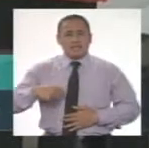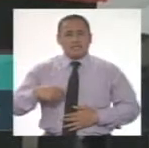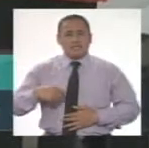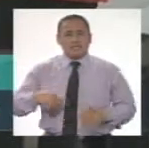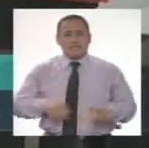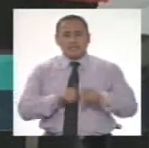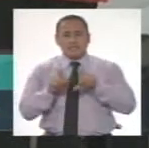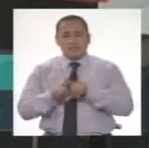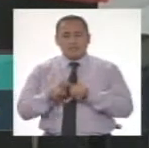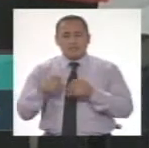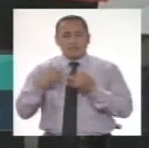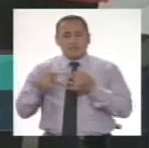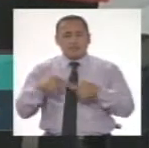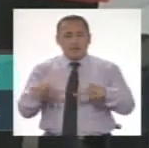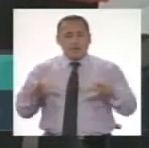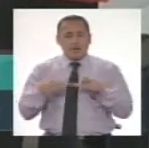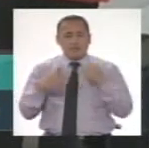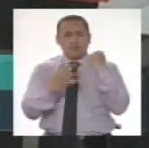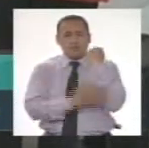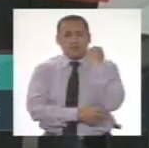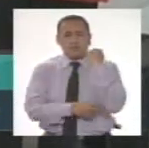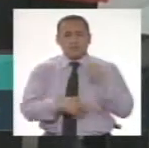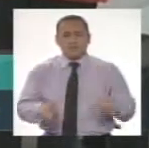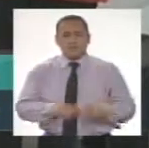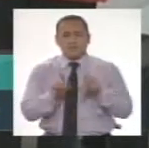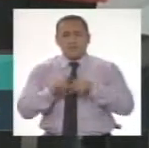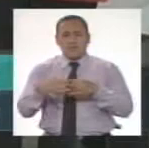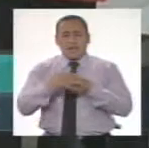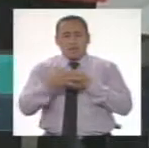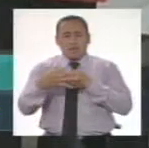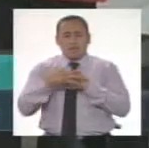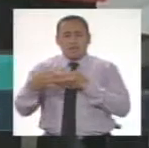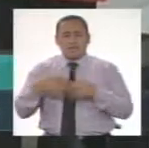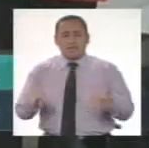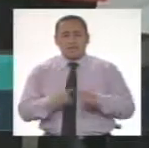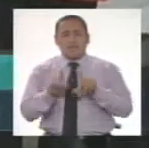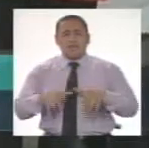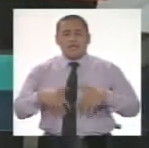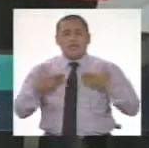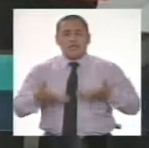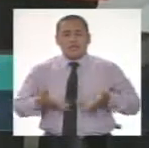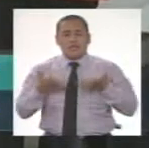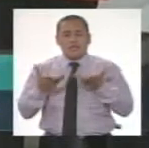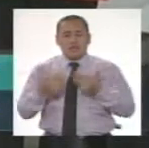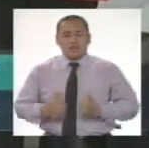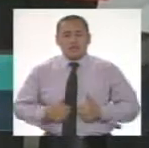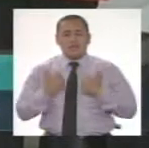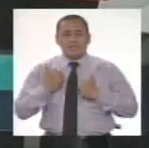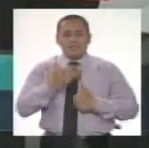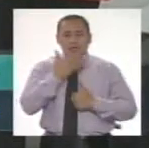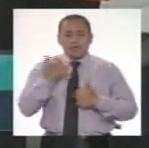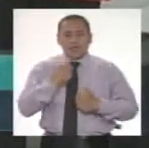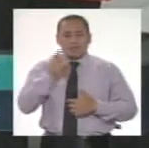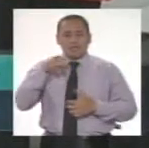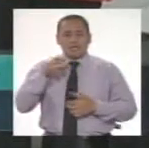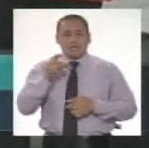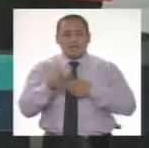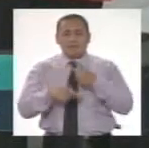municipios pobres, de los municipios del interior, a que puedan darle calidad de vida, que es lo que